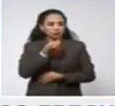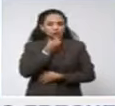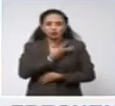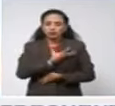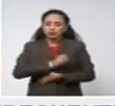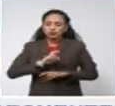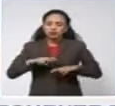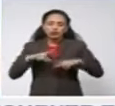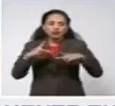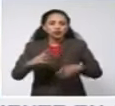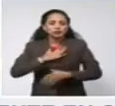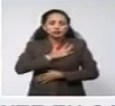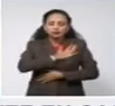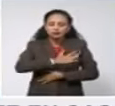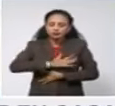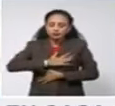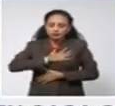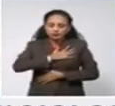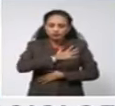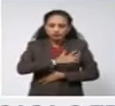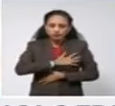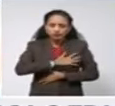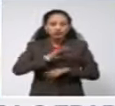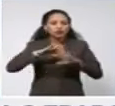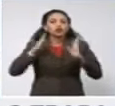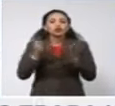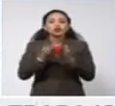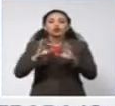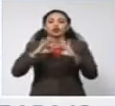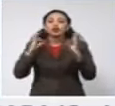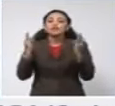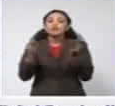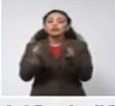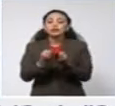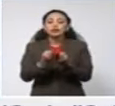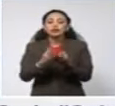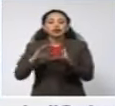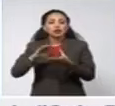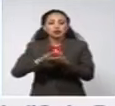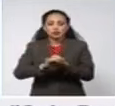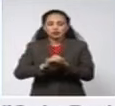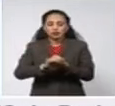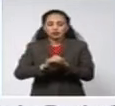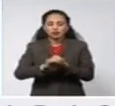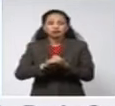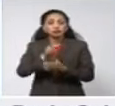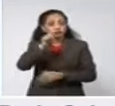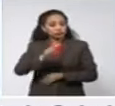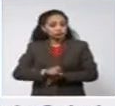nuestras condolencias a todos sus familiares, todos los allegados, falleció